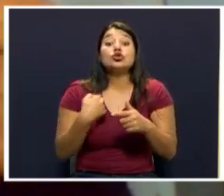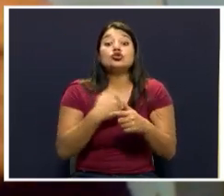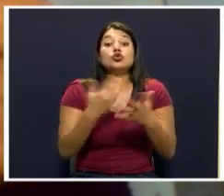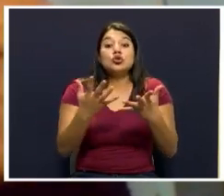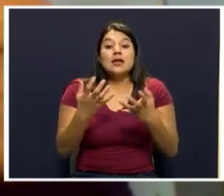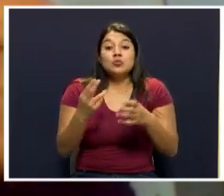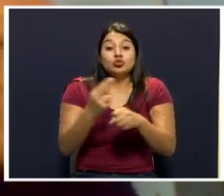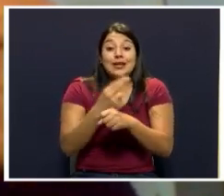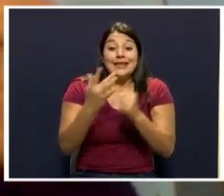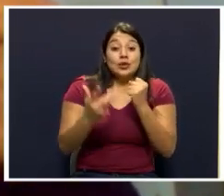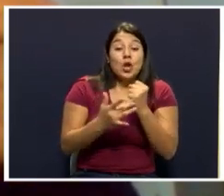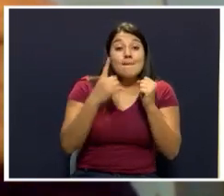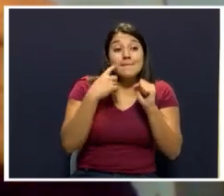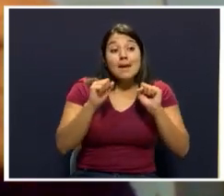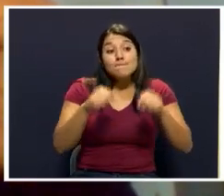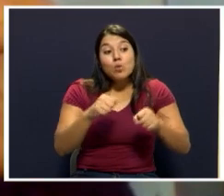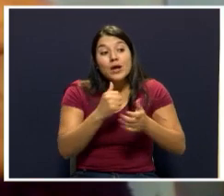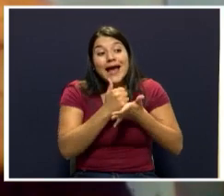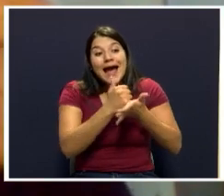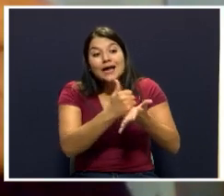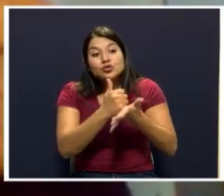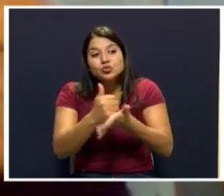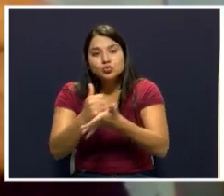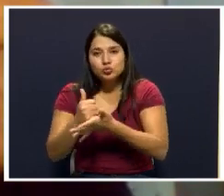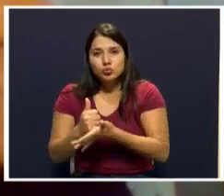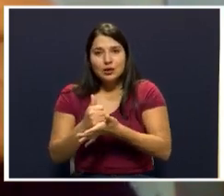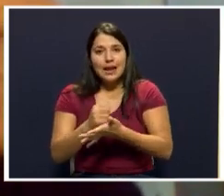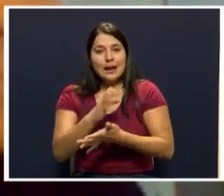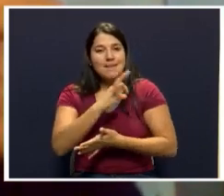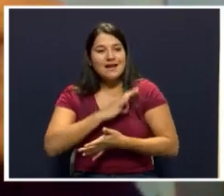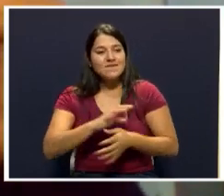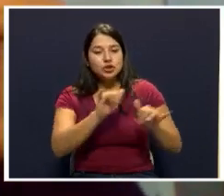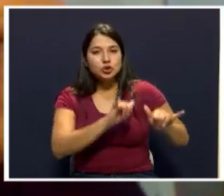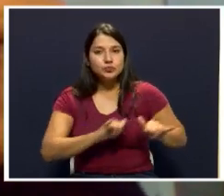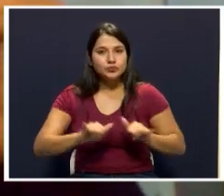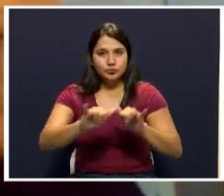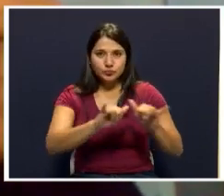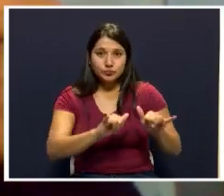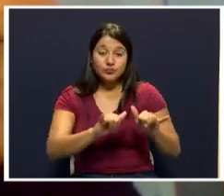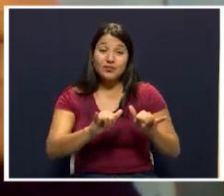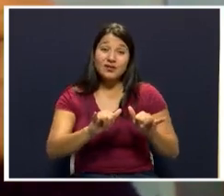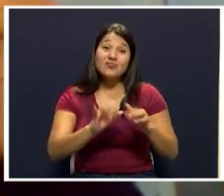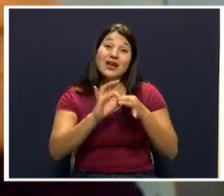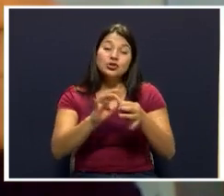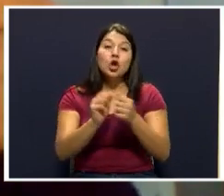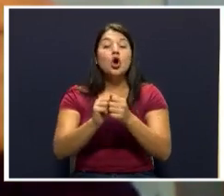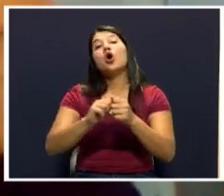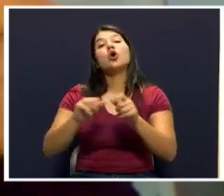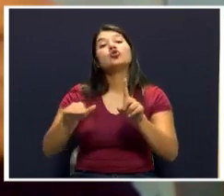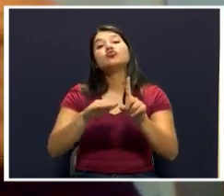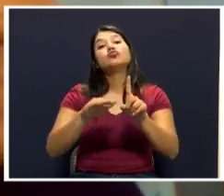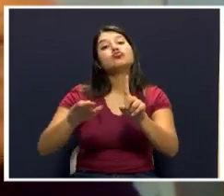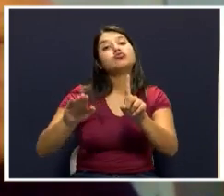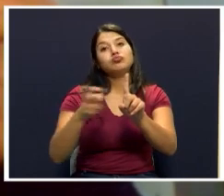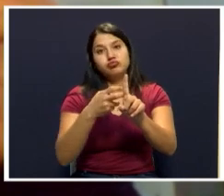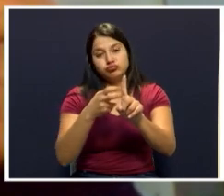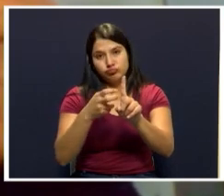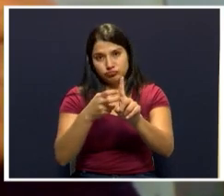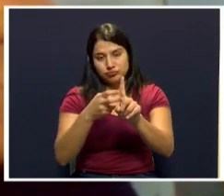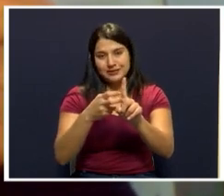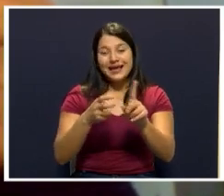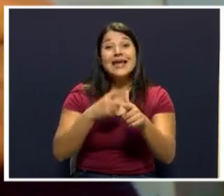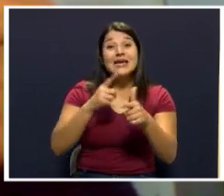bien común, ¿verdad? Para disminuir el sufrimiento humano causado por las mordeduras de serpiente. Y esta filosofía